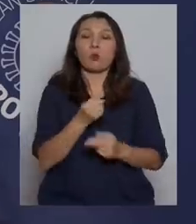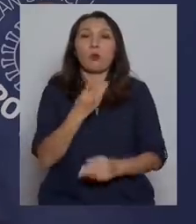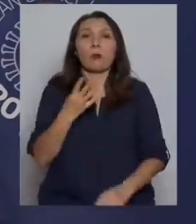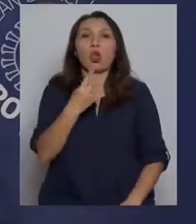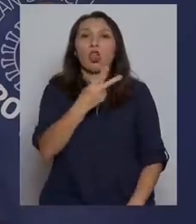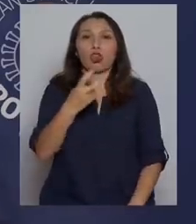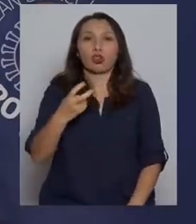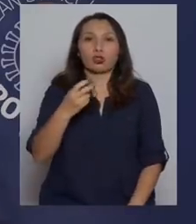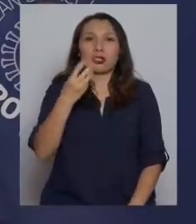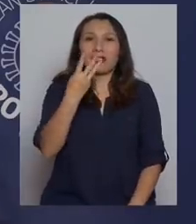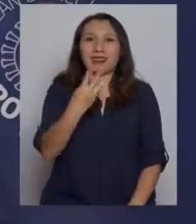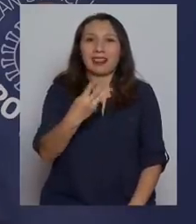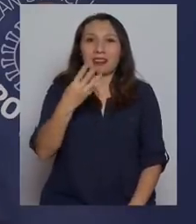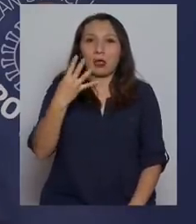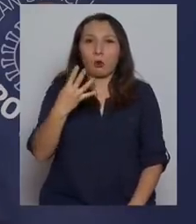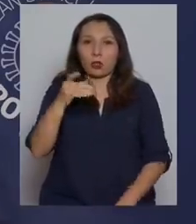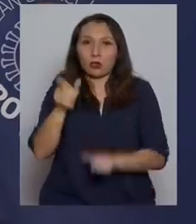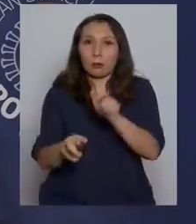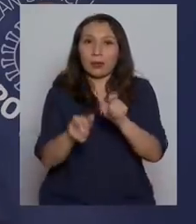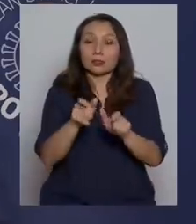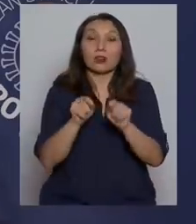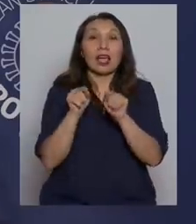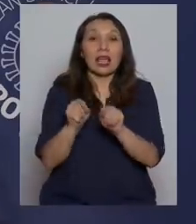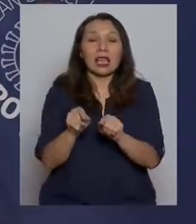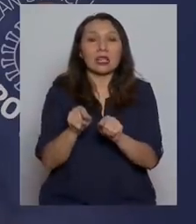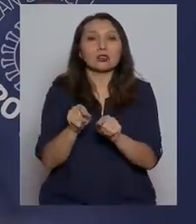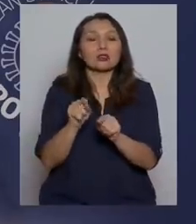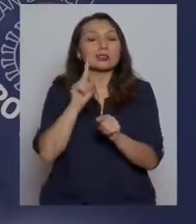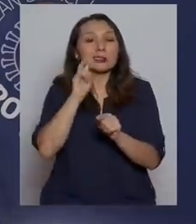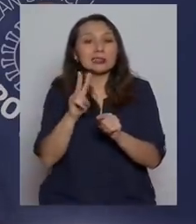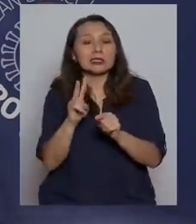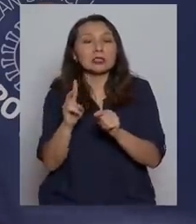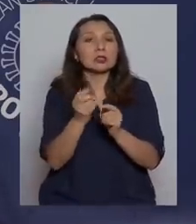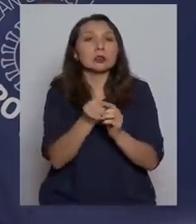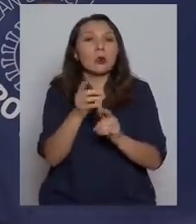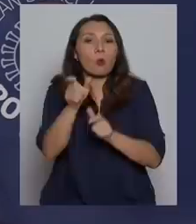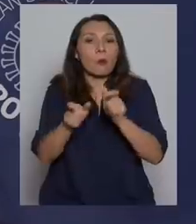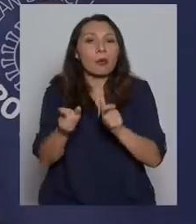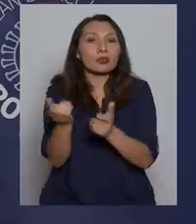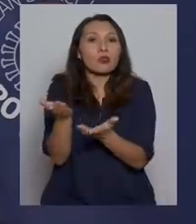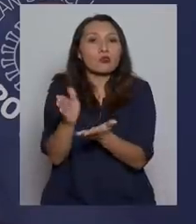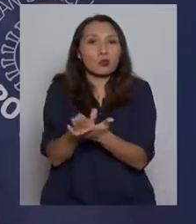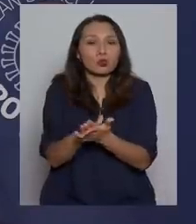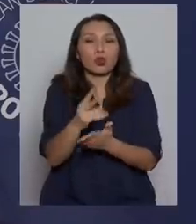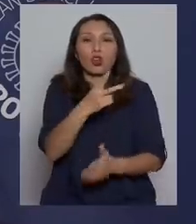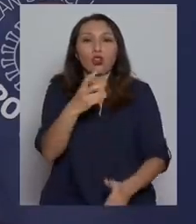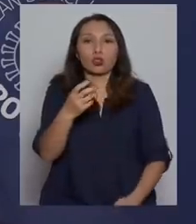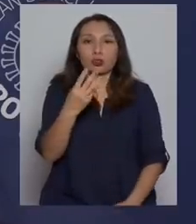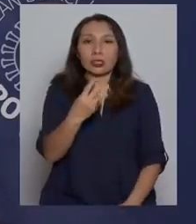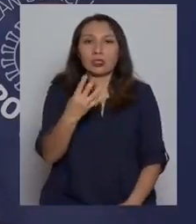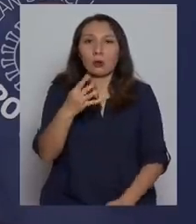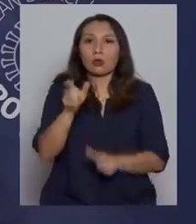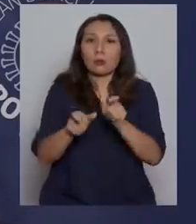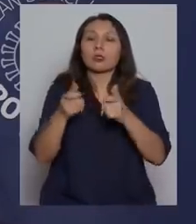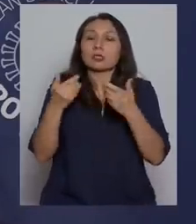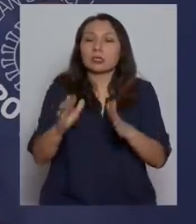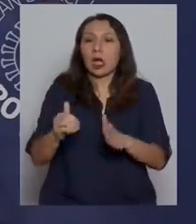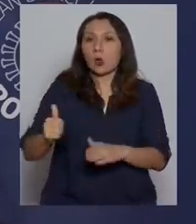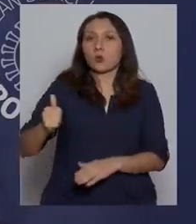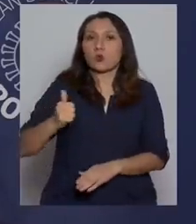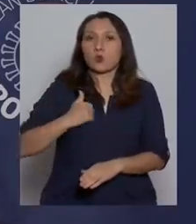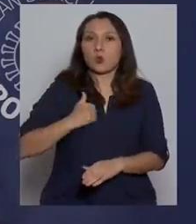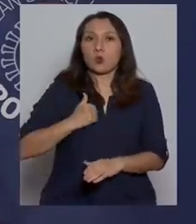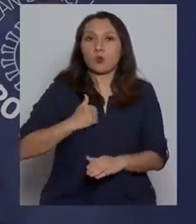de 234 y esto excluye el número de fallecidos. Son 234 personas que ya